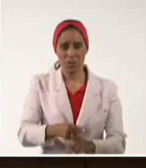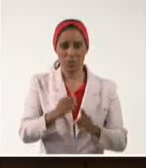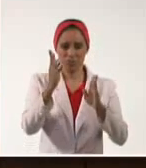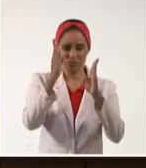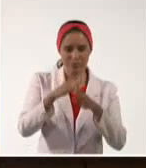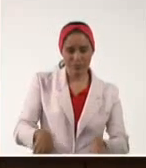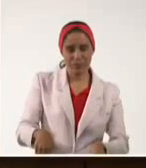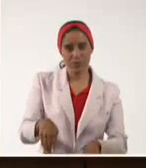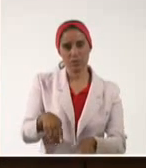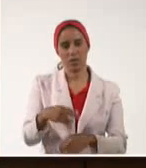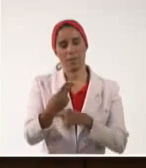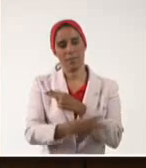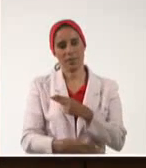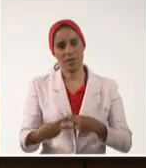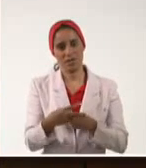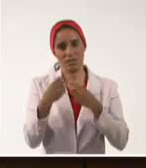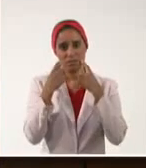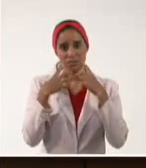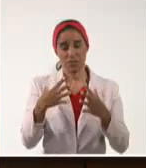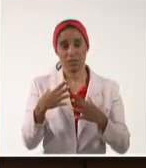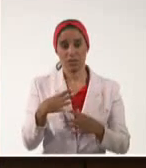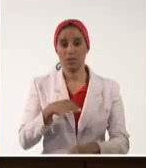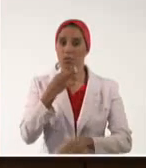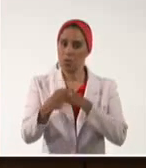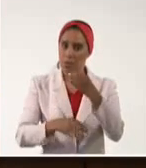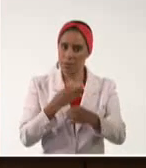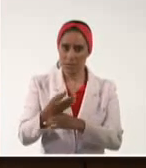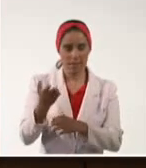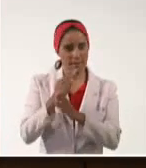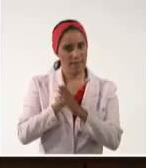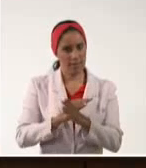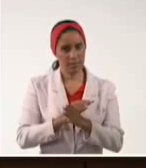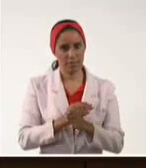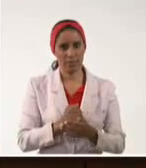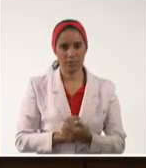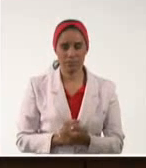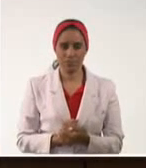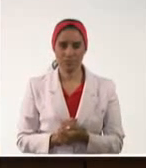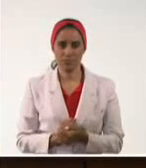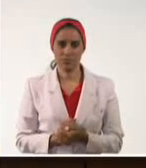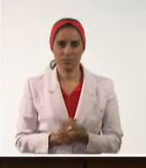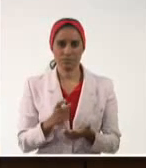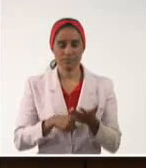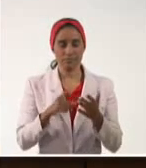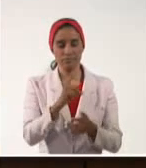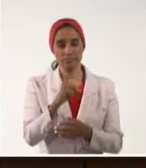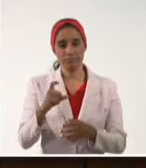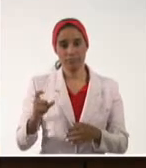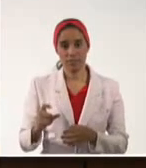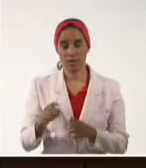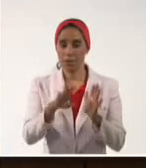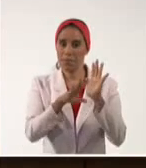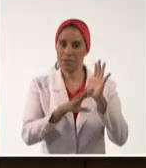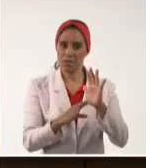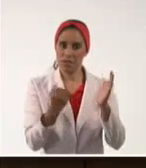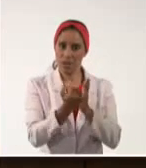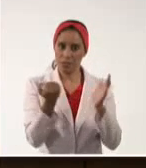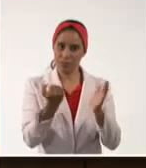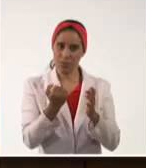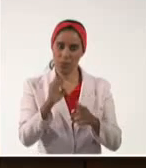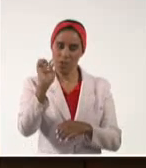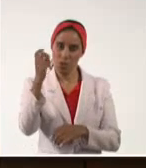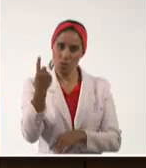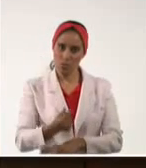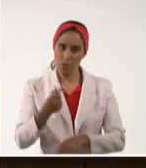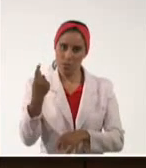su pueblo. Como dije en el 7º pleno del Comité Central del Partido, las medidas de asfixia económica de los últimos